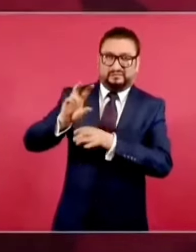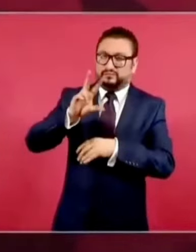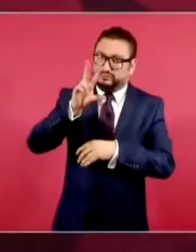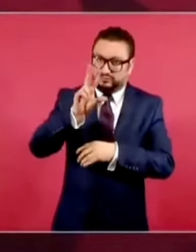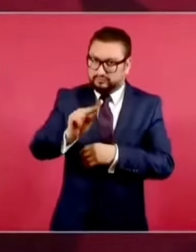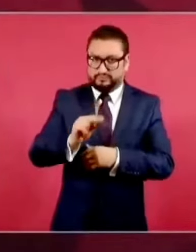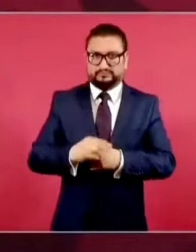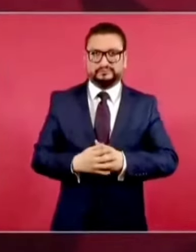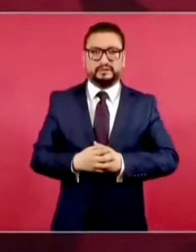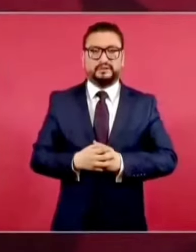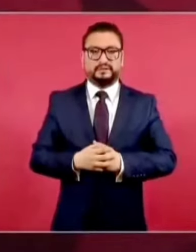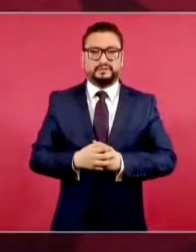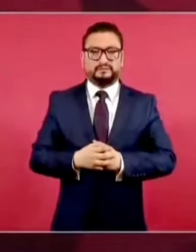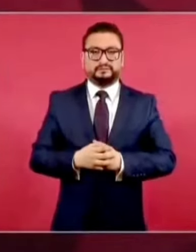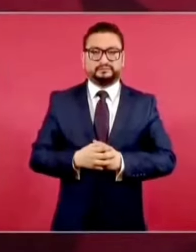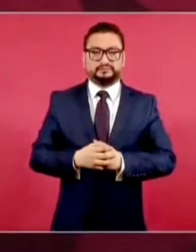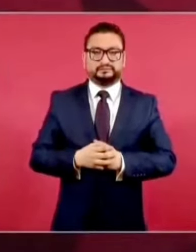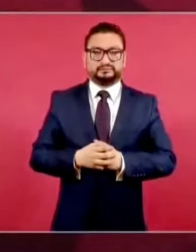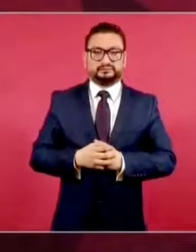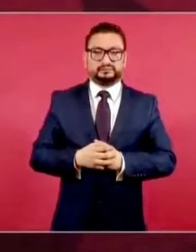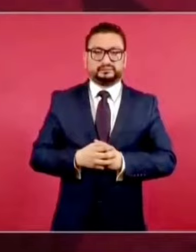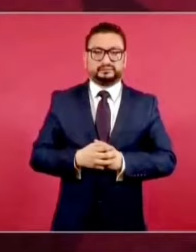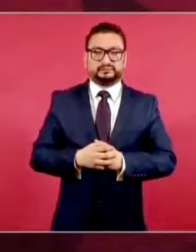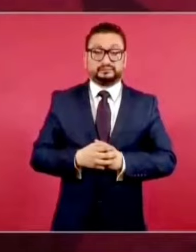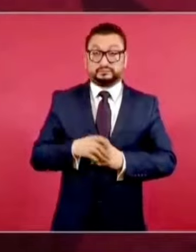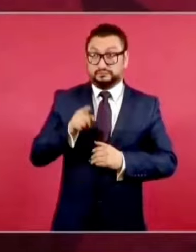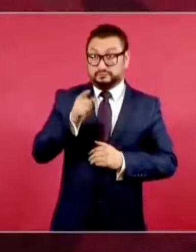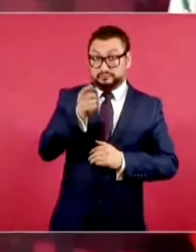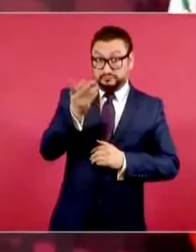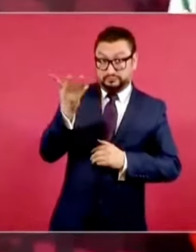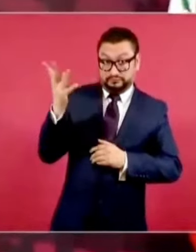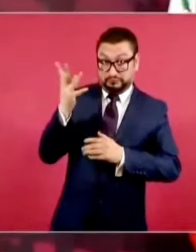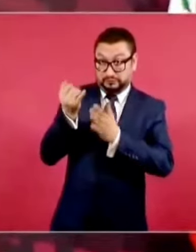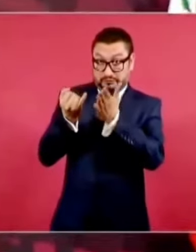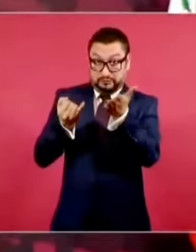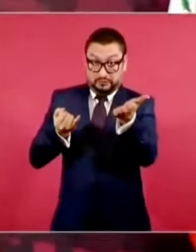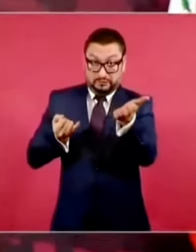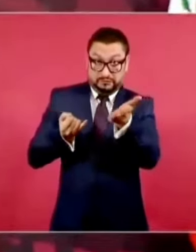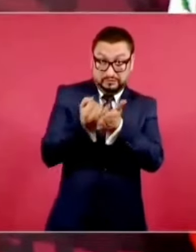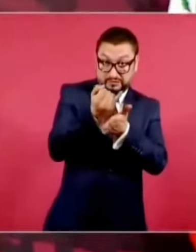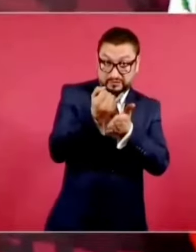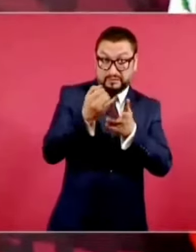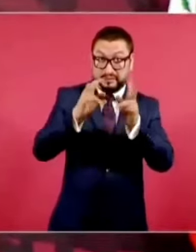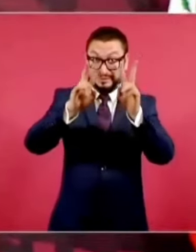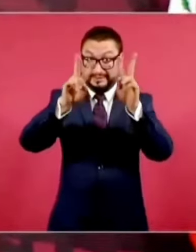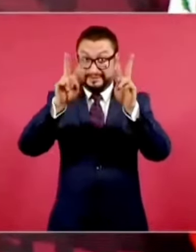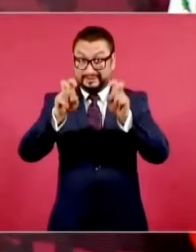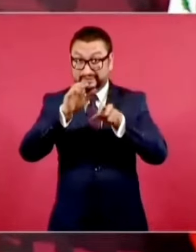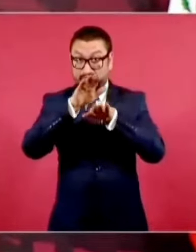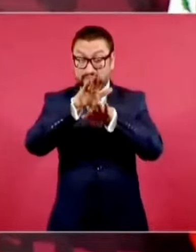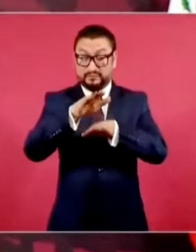estos que sean los que decidan ni en política ni en